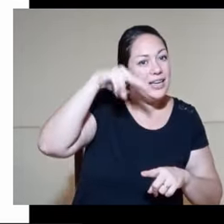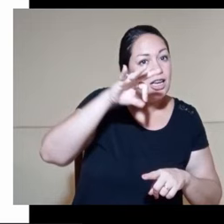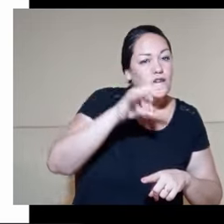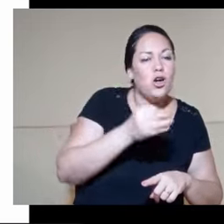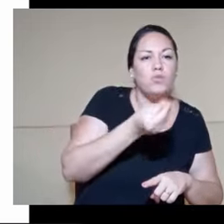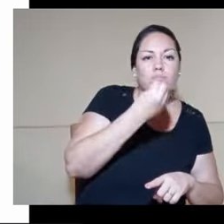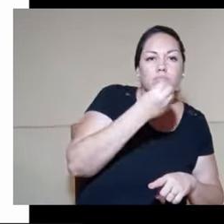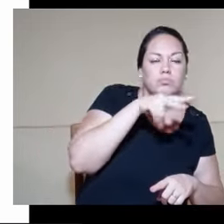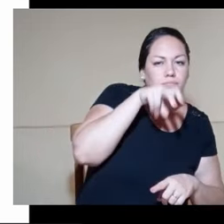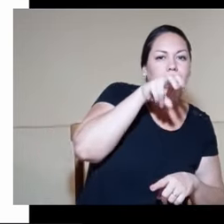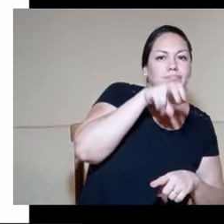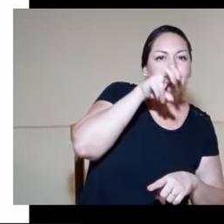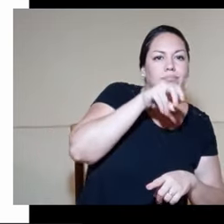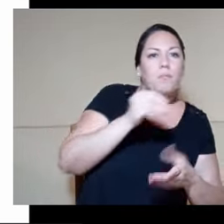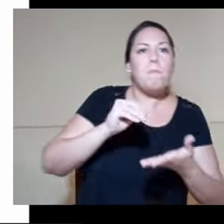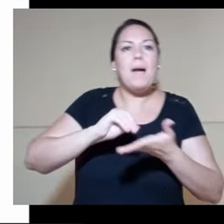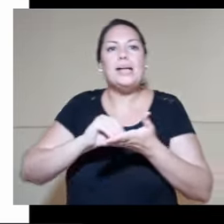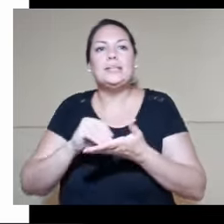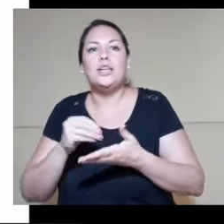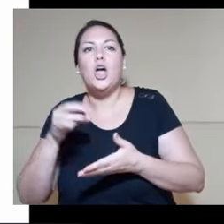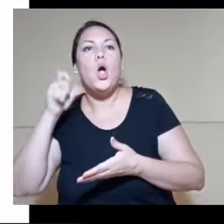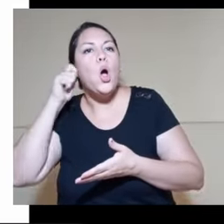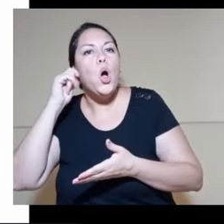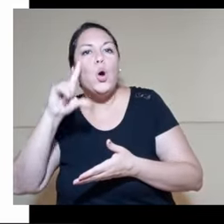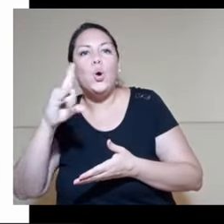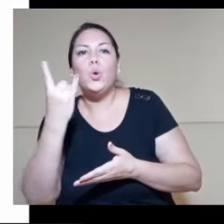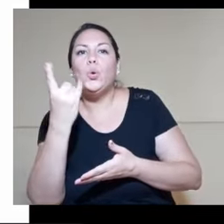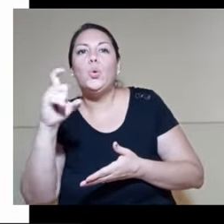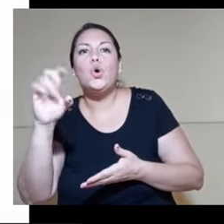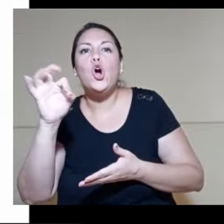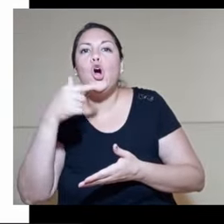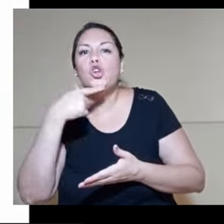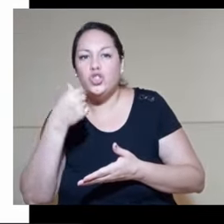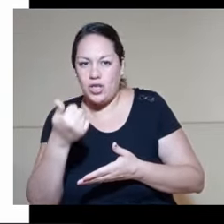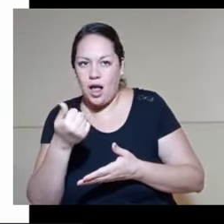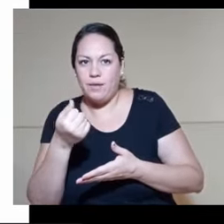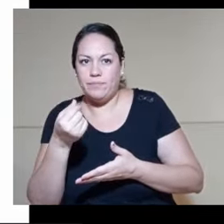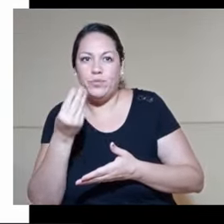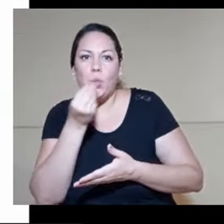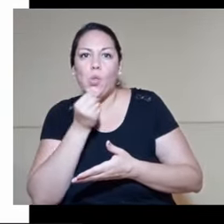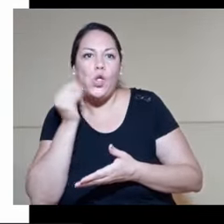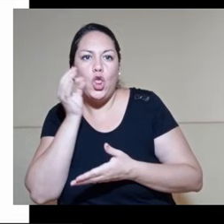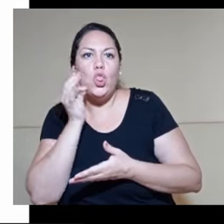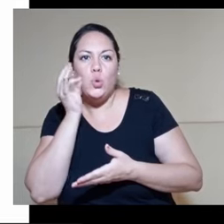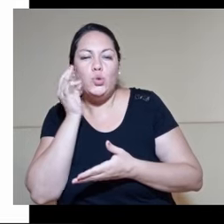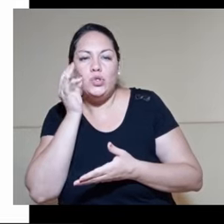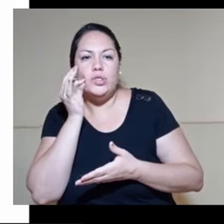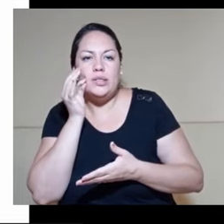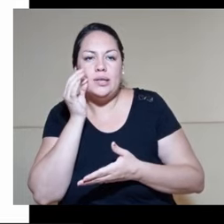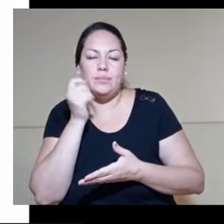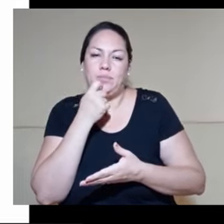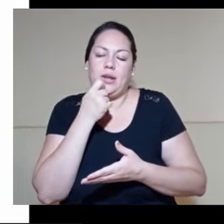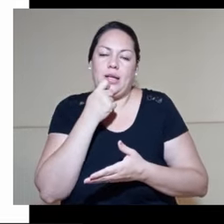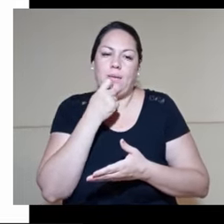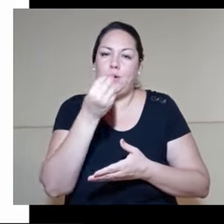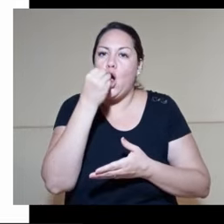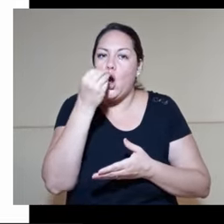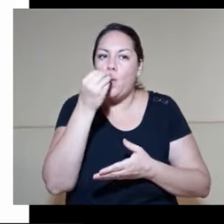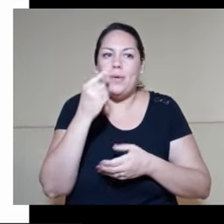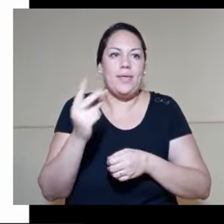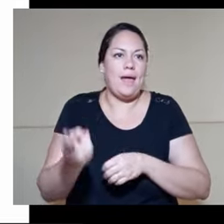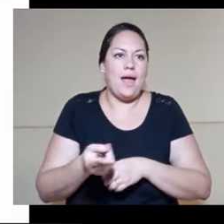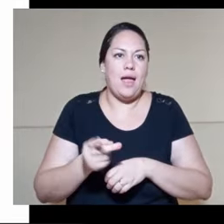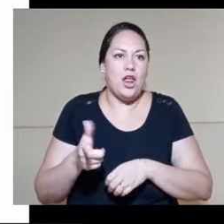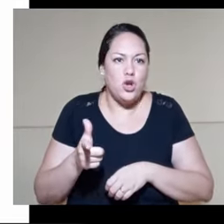Oxígeno y glucosa. Claro, entonces si yo un niño que está por nacer tiene alguna dificultad por el forceps o